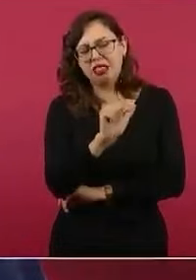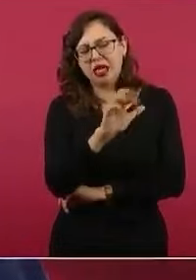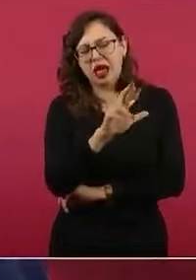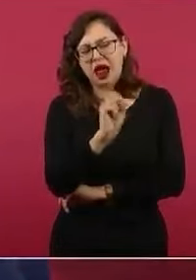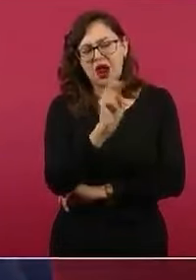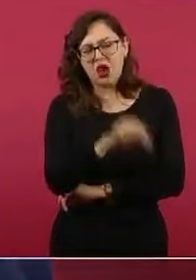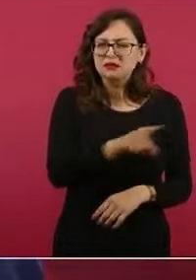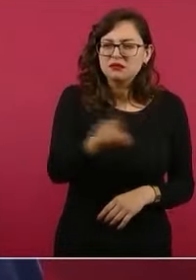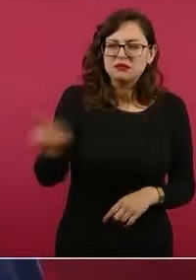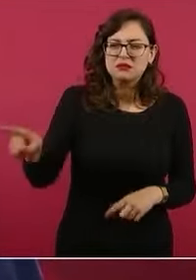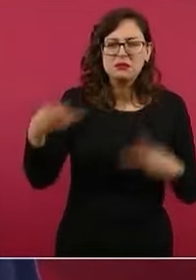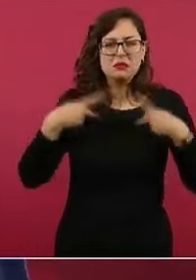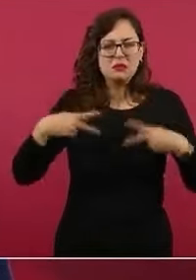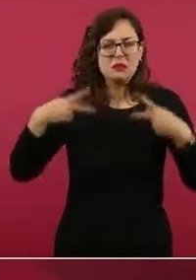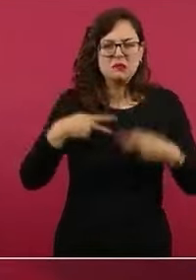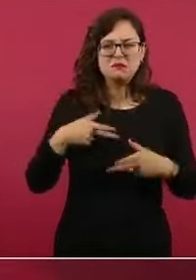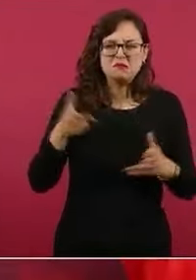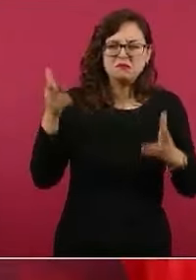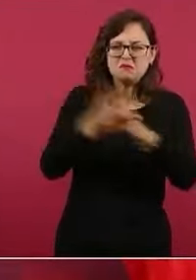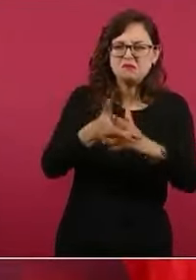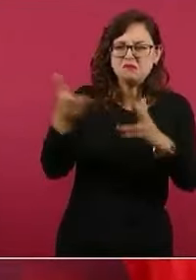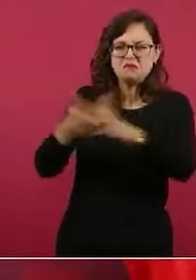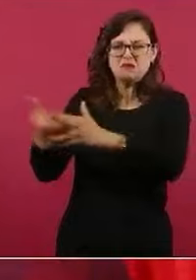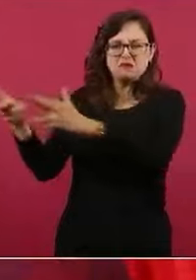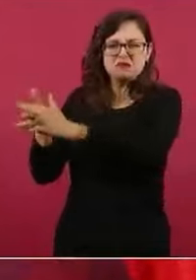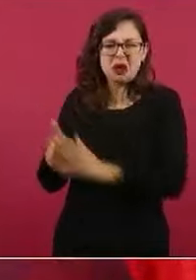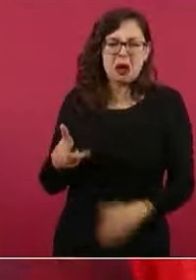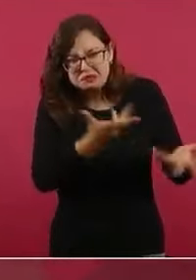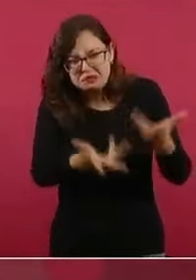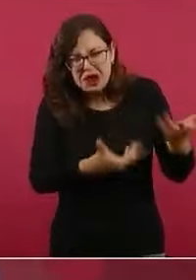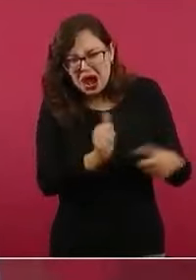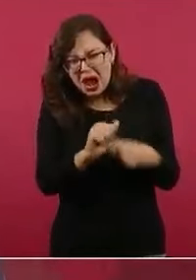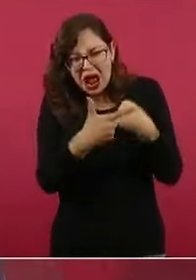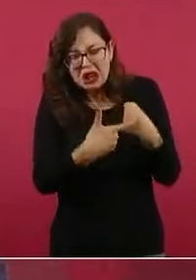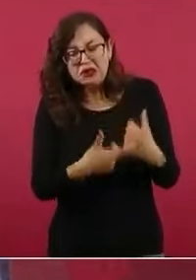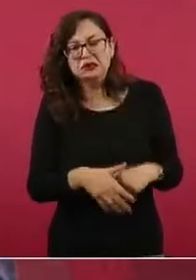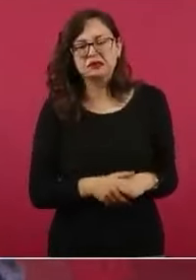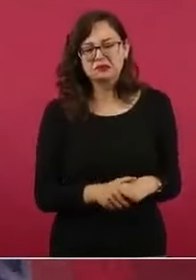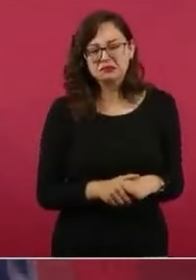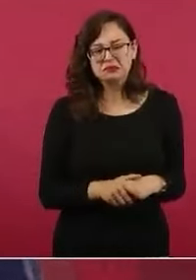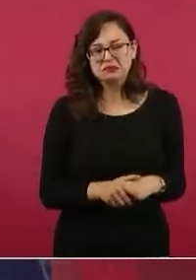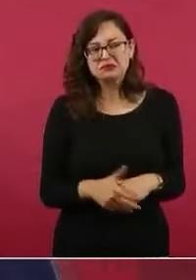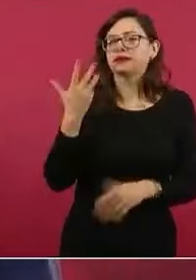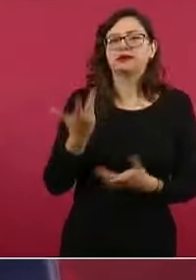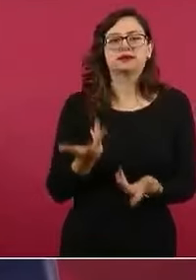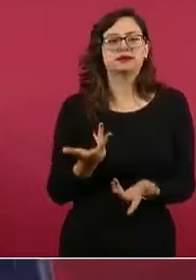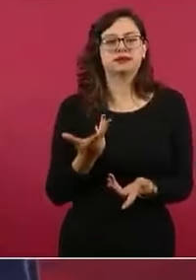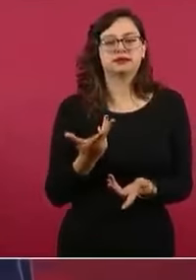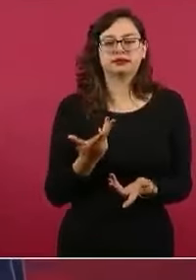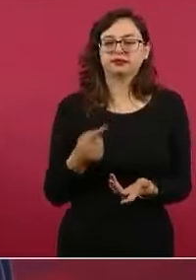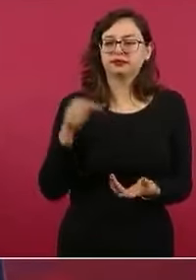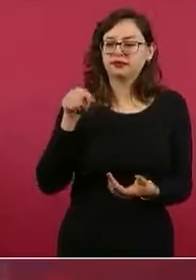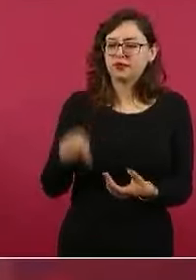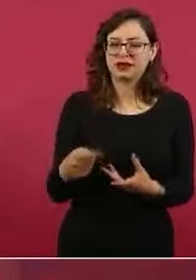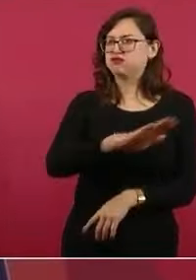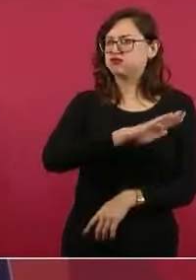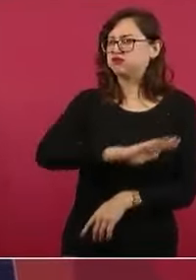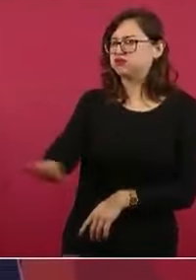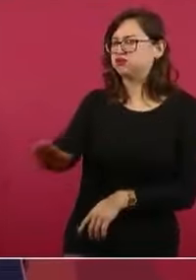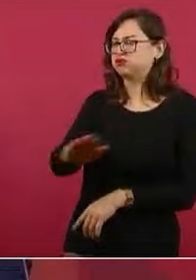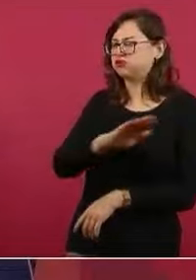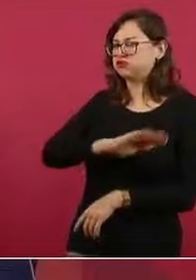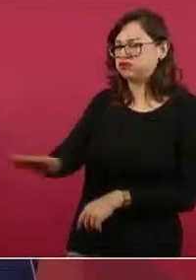a personas, cómo aplicaban el mátalos en caliente, cómo creció en México el número de masacres,